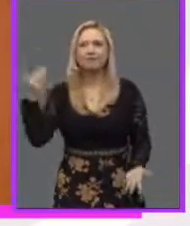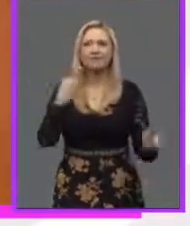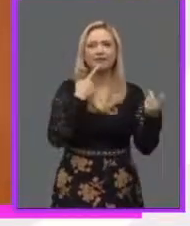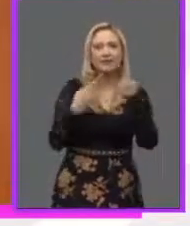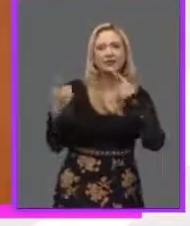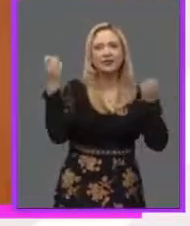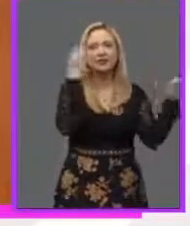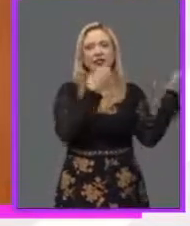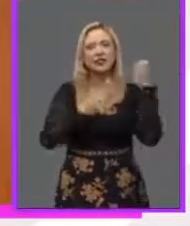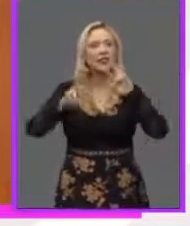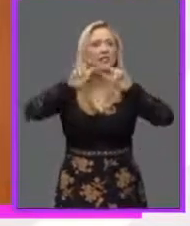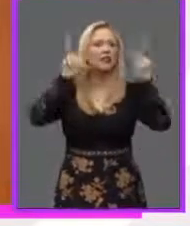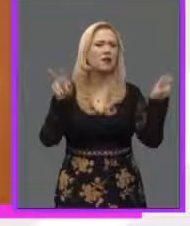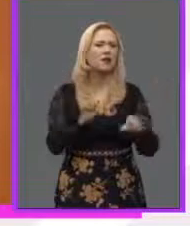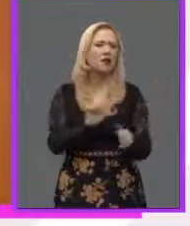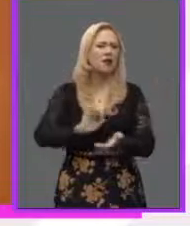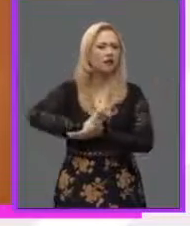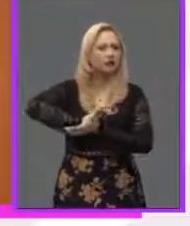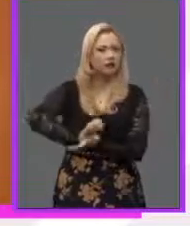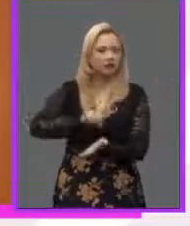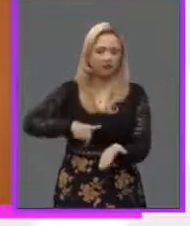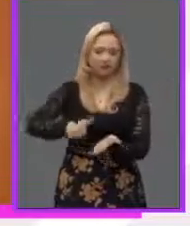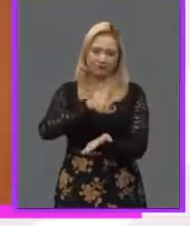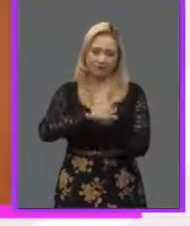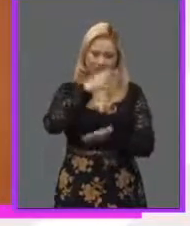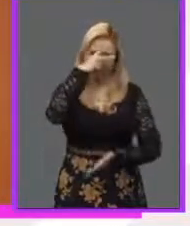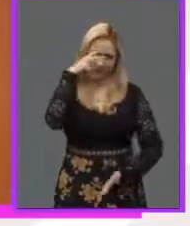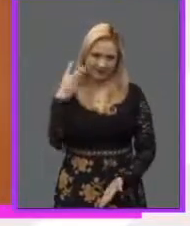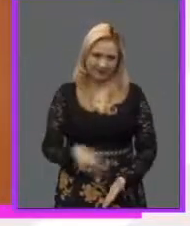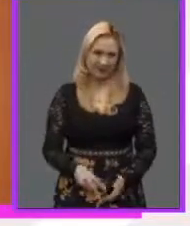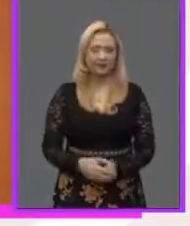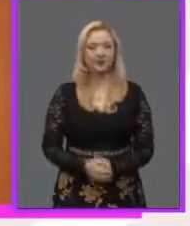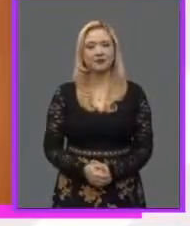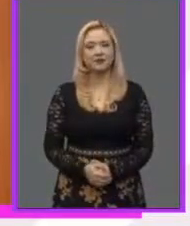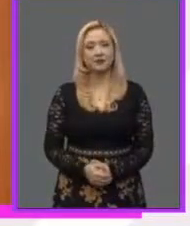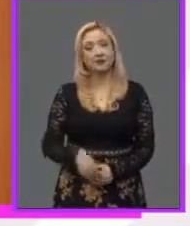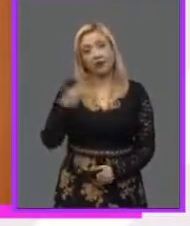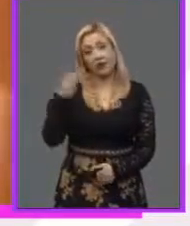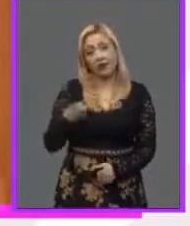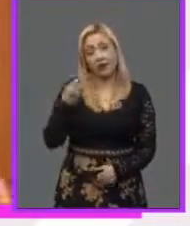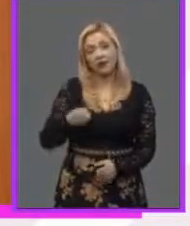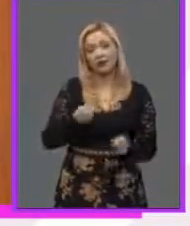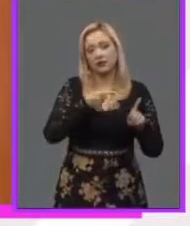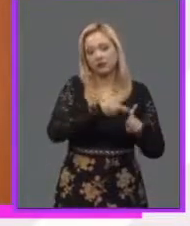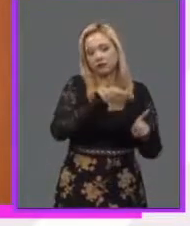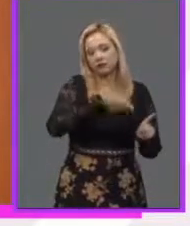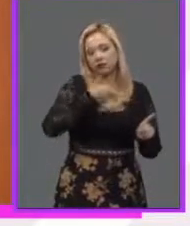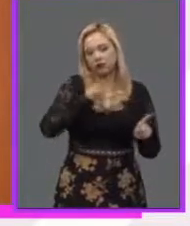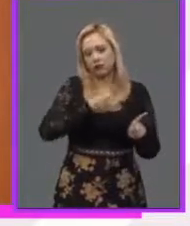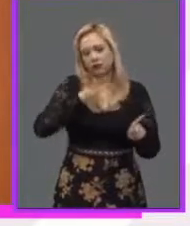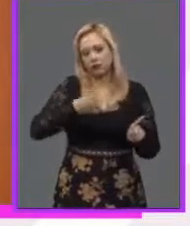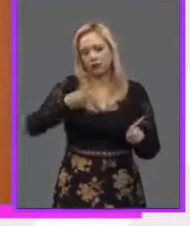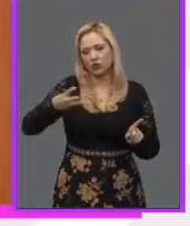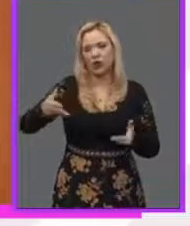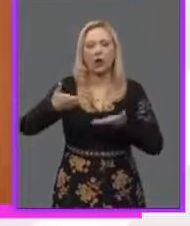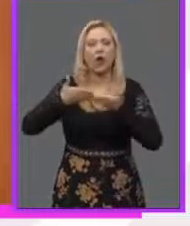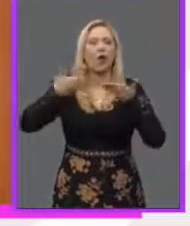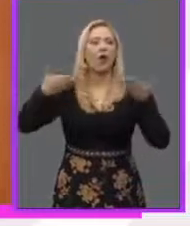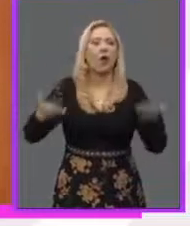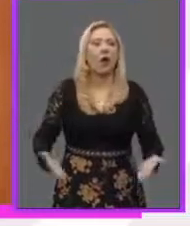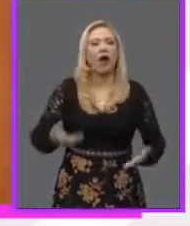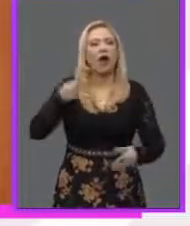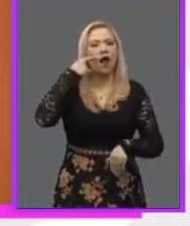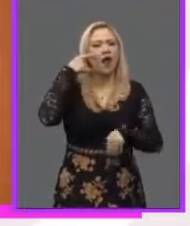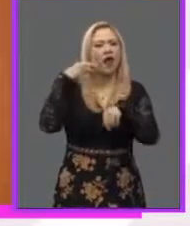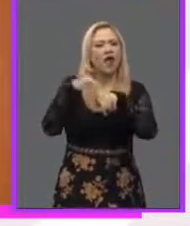reflexionar, analizar temas relacionados con el fenómeno discriminatorio en la Ciudad de México. Y esta serie de programas la estamos dedicando al tema